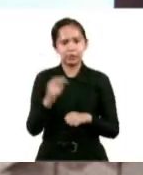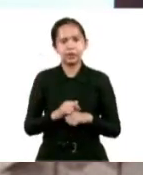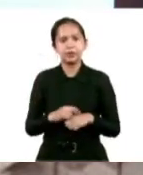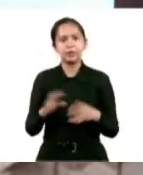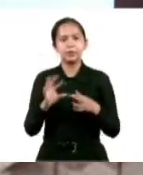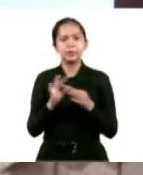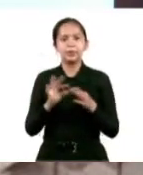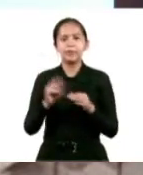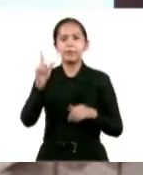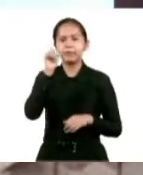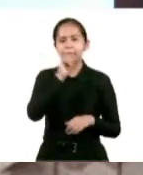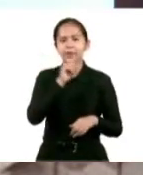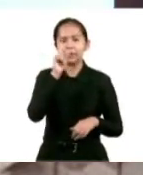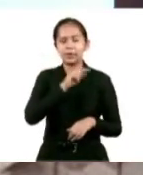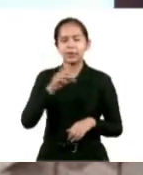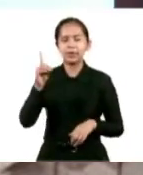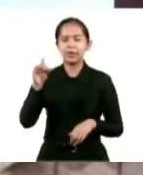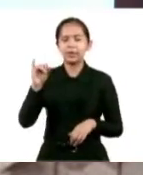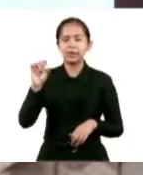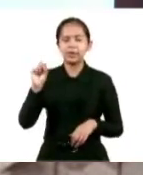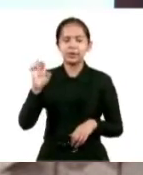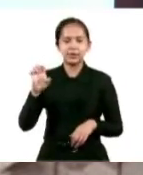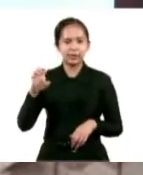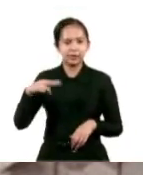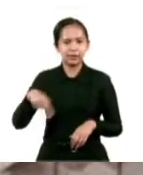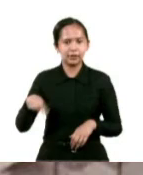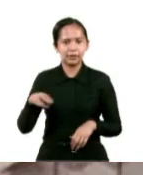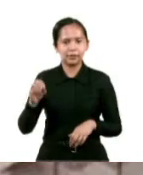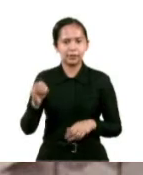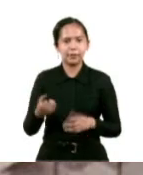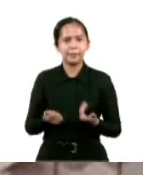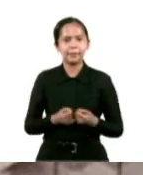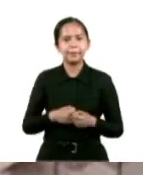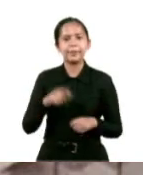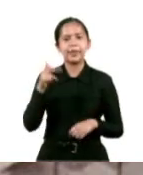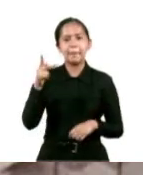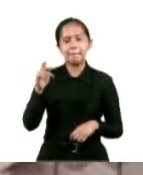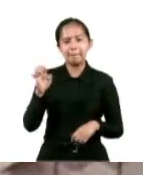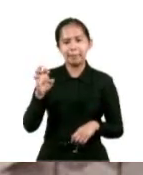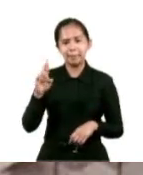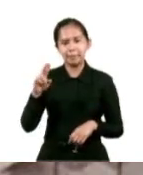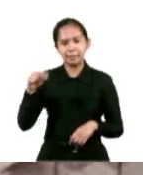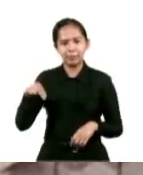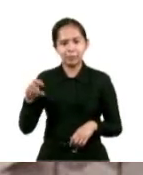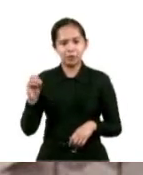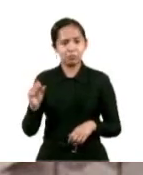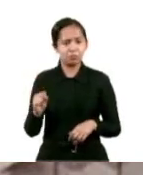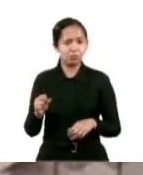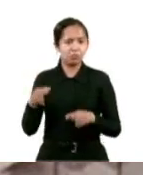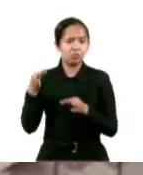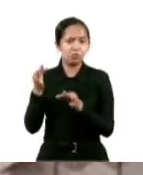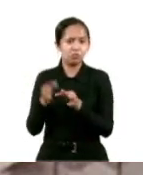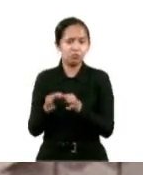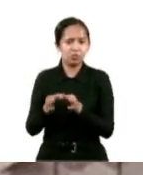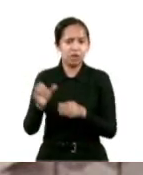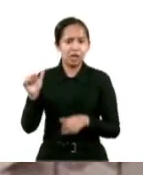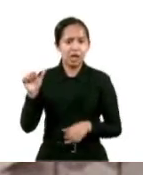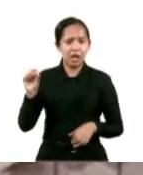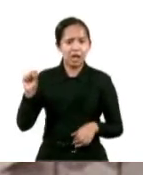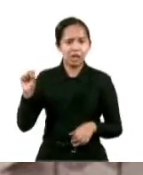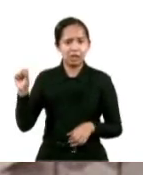de diseño. La resistencia a la fatiga de los pernos no cumplió con las especificaciones de